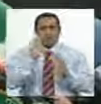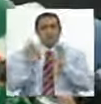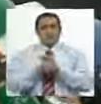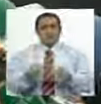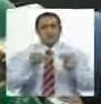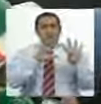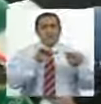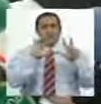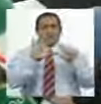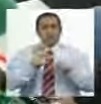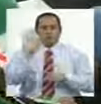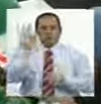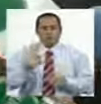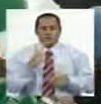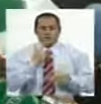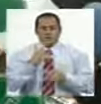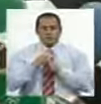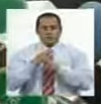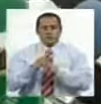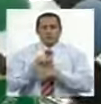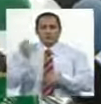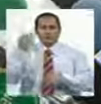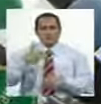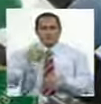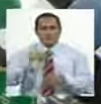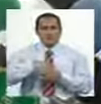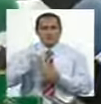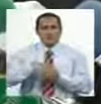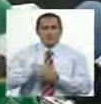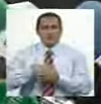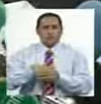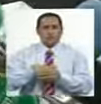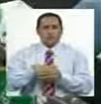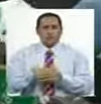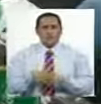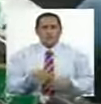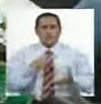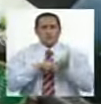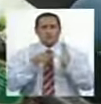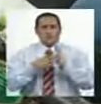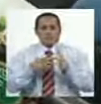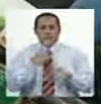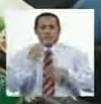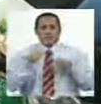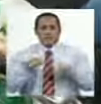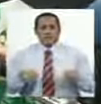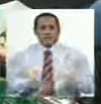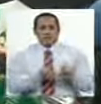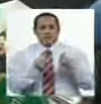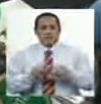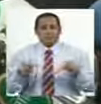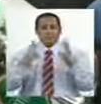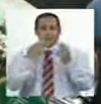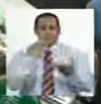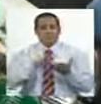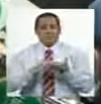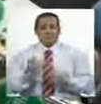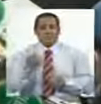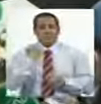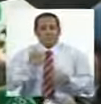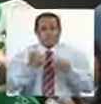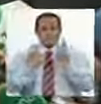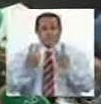de peruanos está contra de su tercera reelección. Es decir, acá también es sumamente grave que